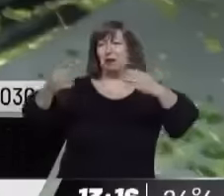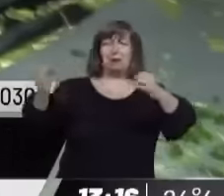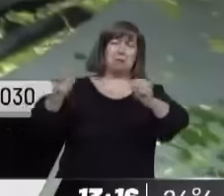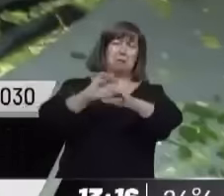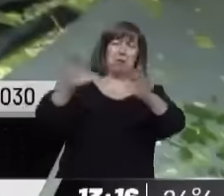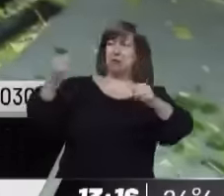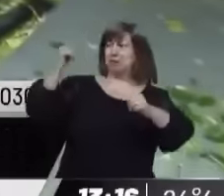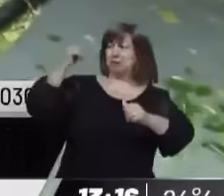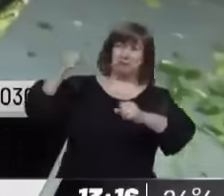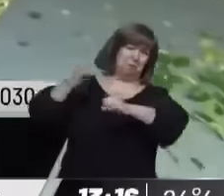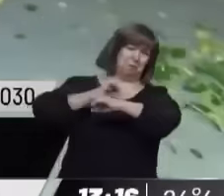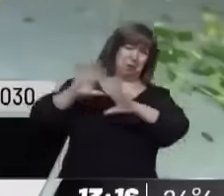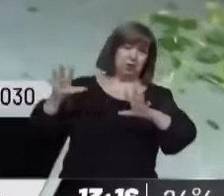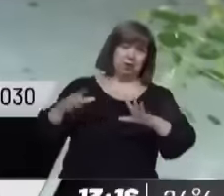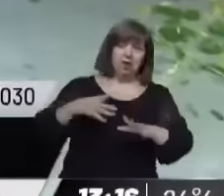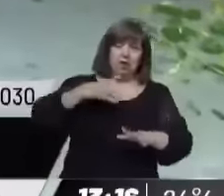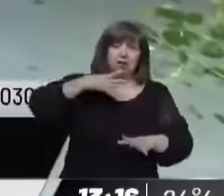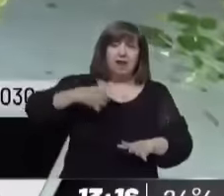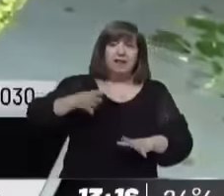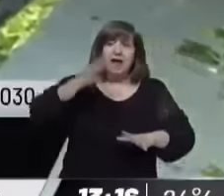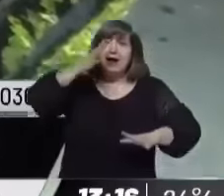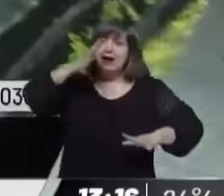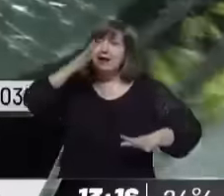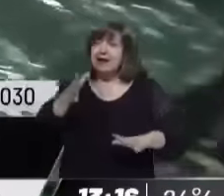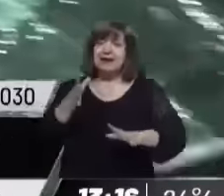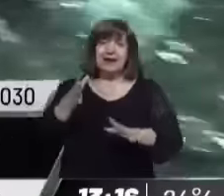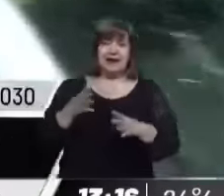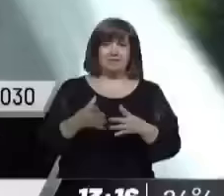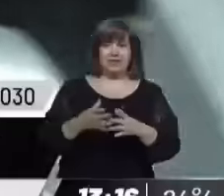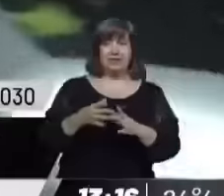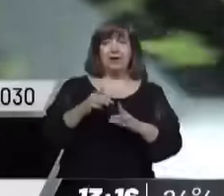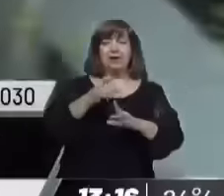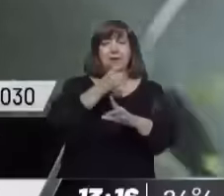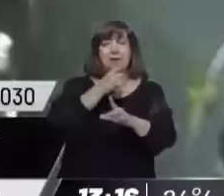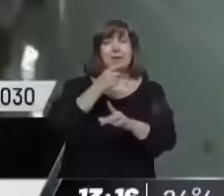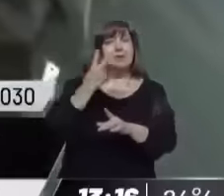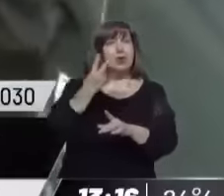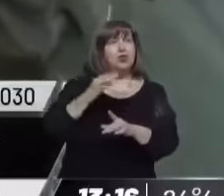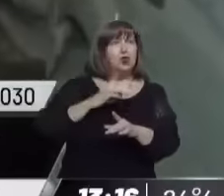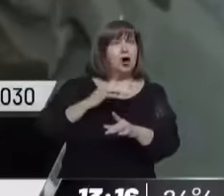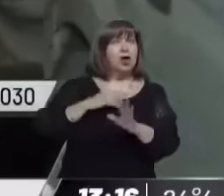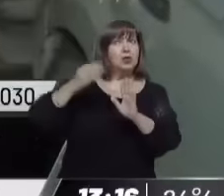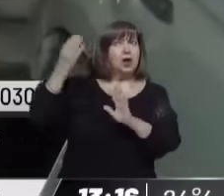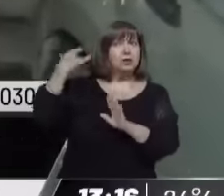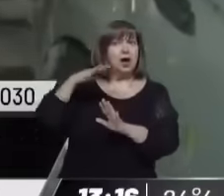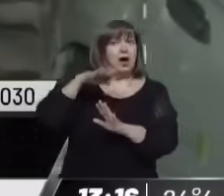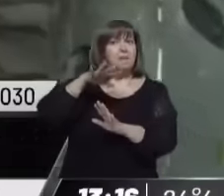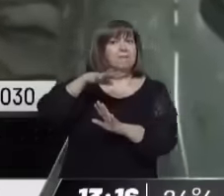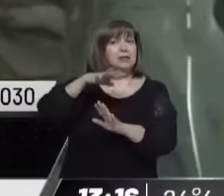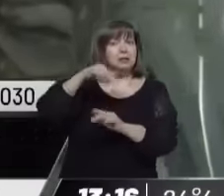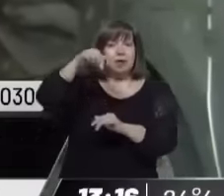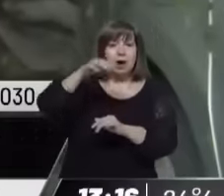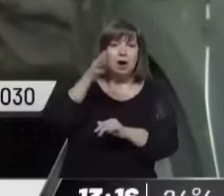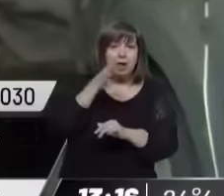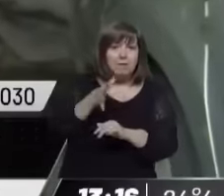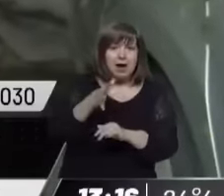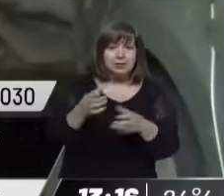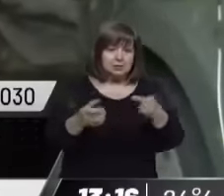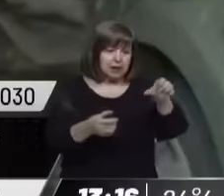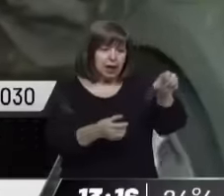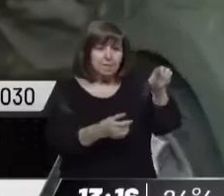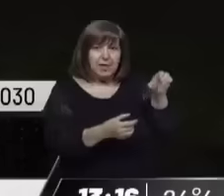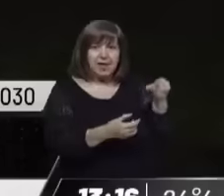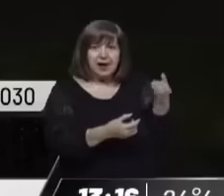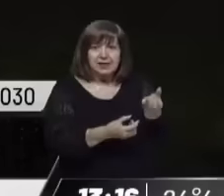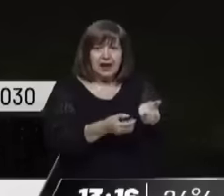fue, creo que el más salvaje, la tormenta más salvaje que hace 2 años atrás. Hace años que no veo una tormenta tan grande, piedras tan grandes